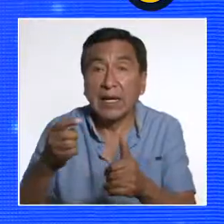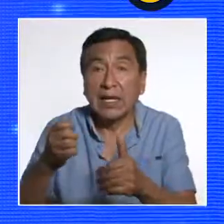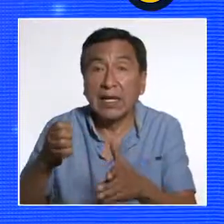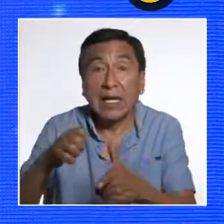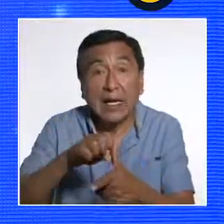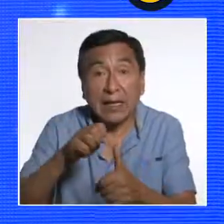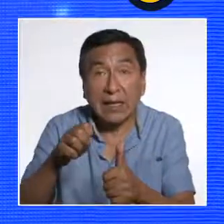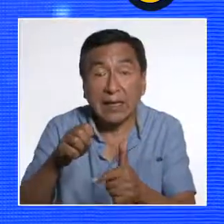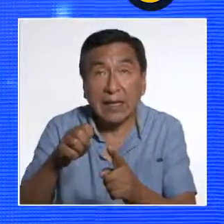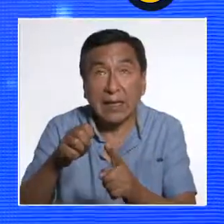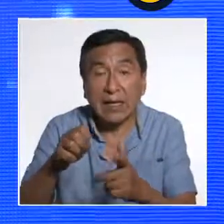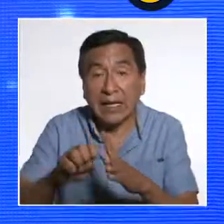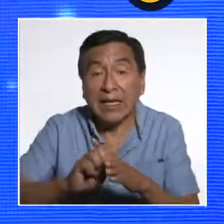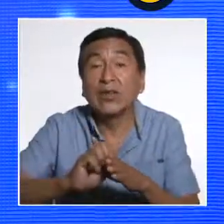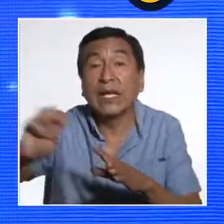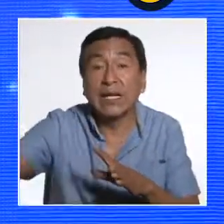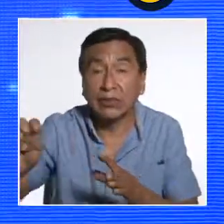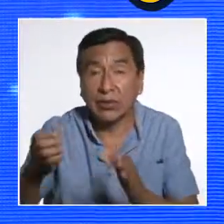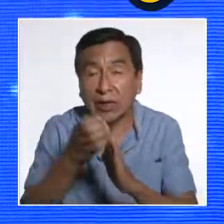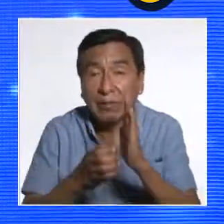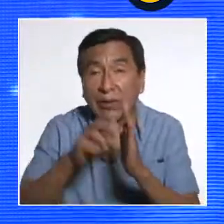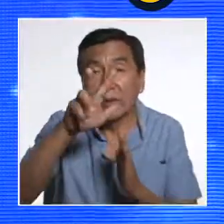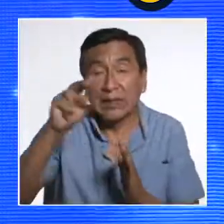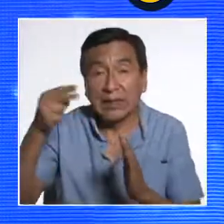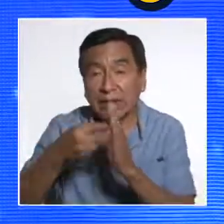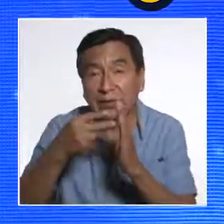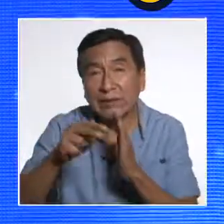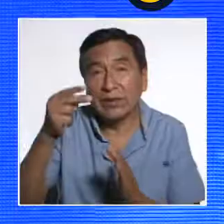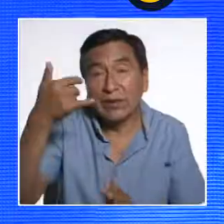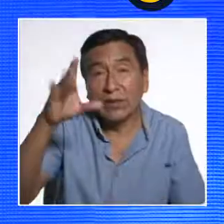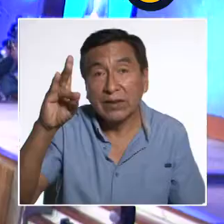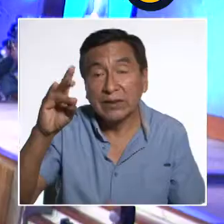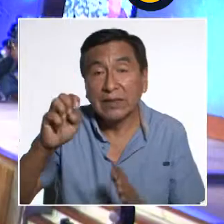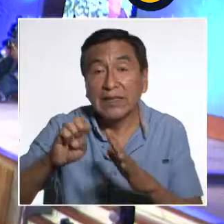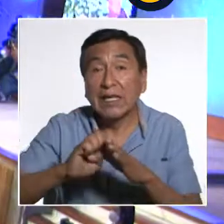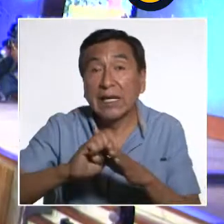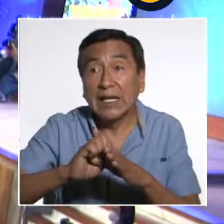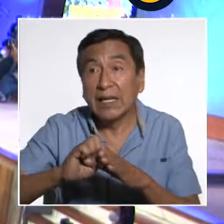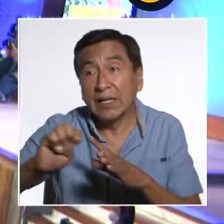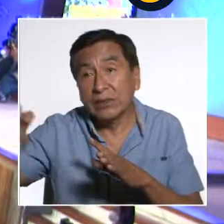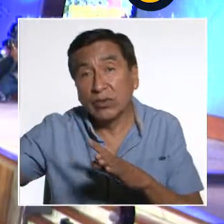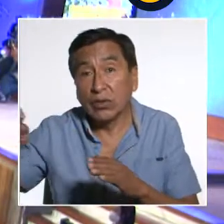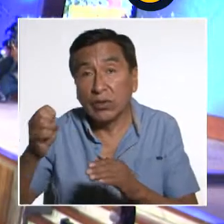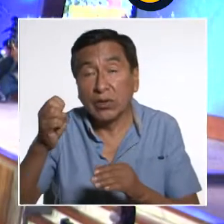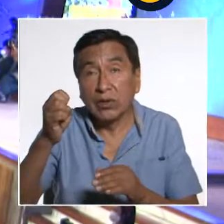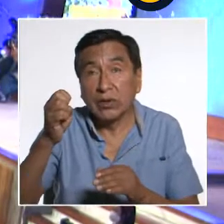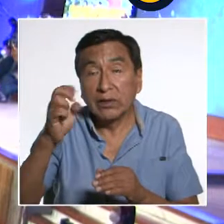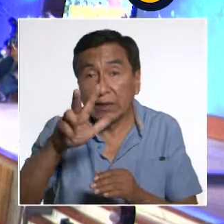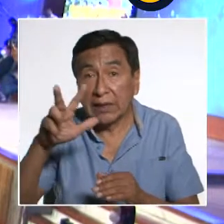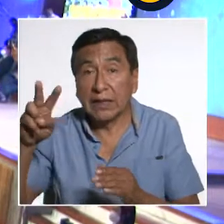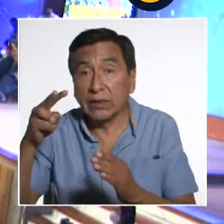32, versículo 17. Éxodo 32, 17, dice la